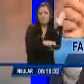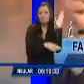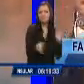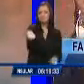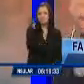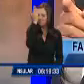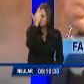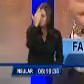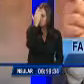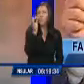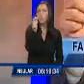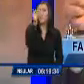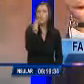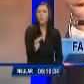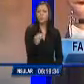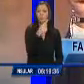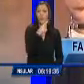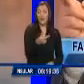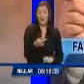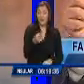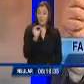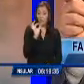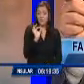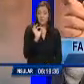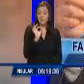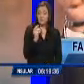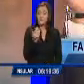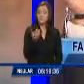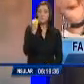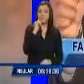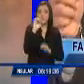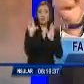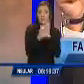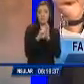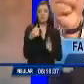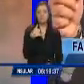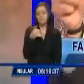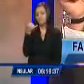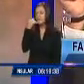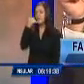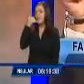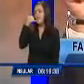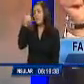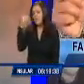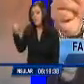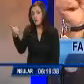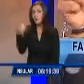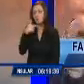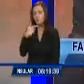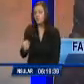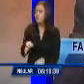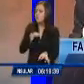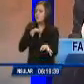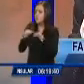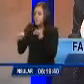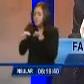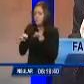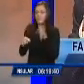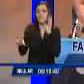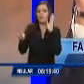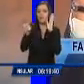quien el día anterior a que cometan esa terrible ilegalidad, hablé y le expliqué las razones jurídicas y